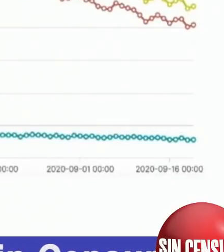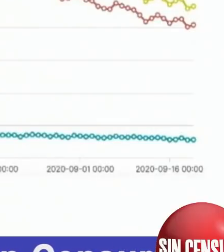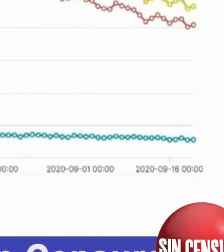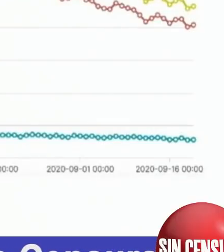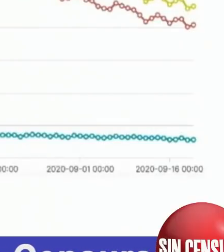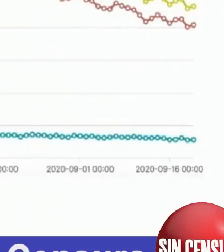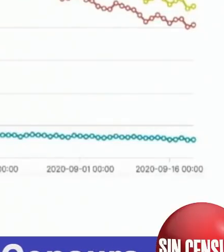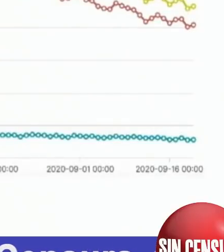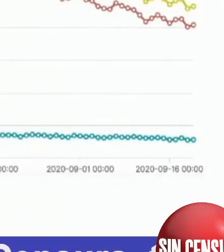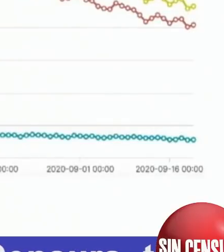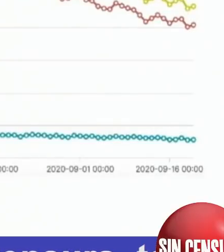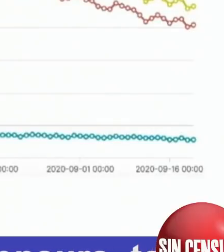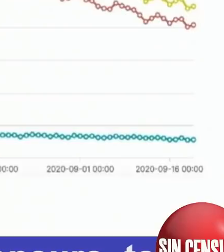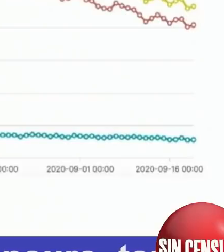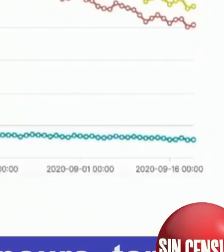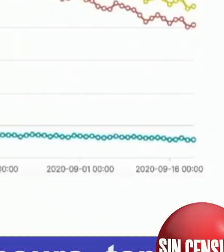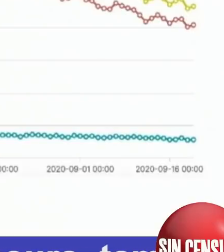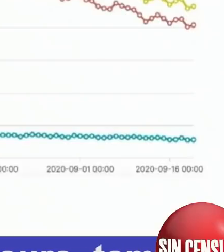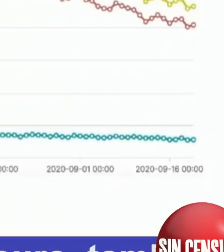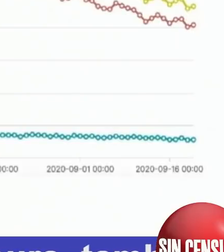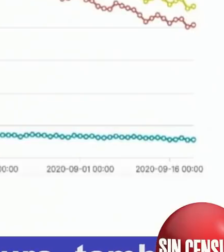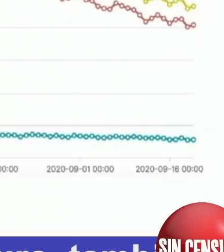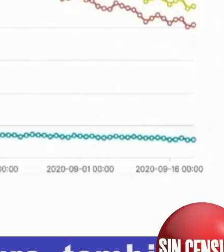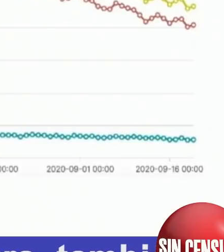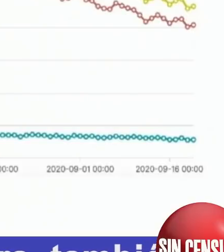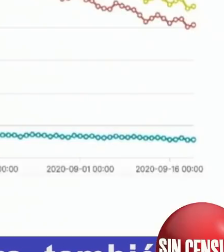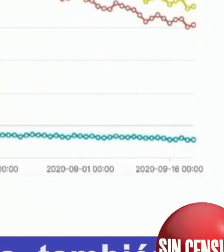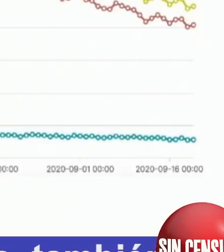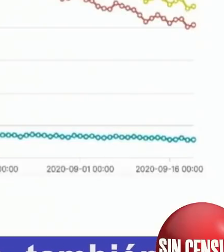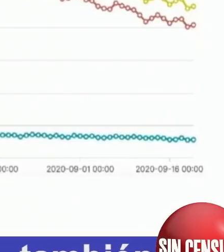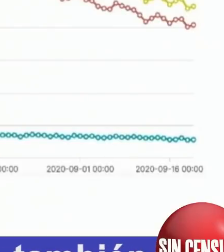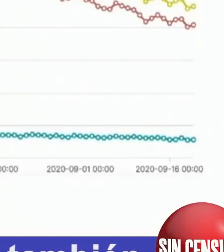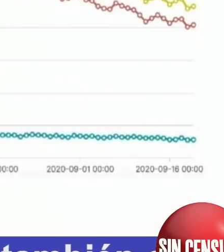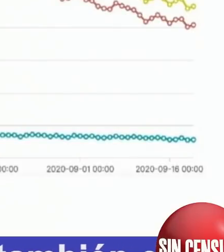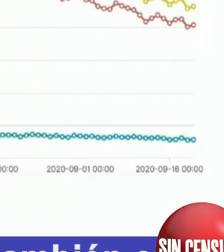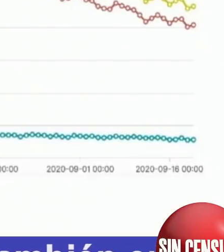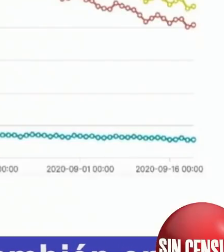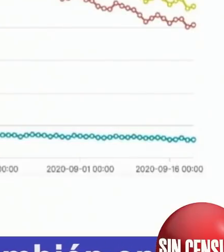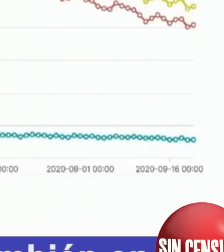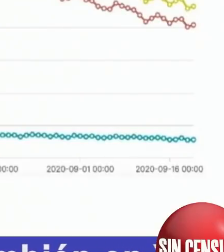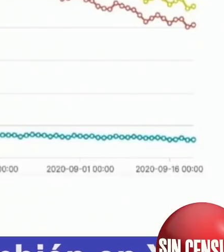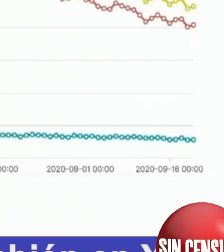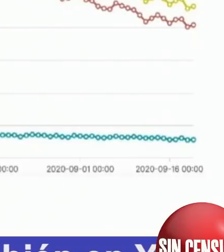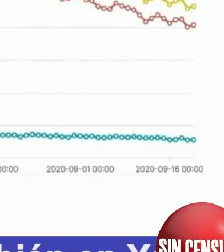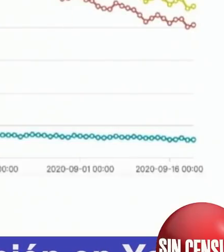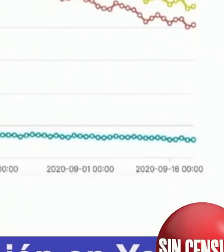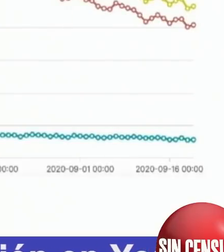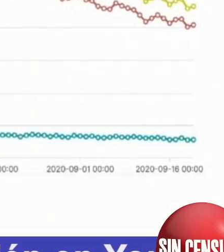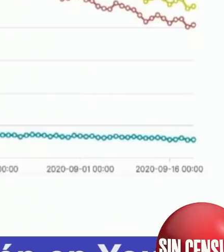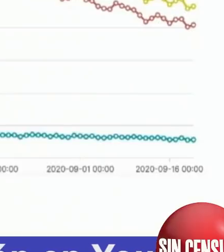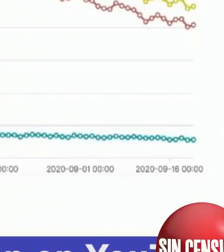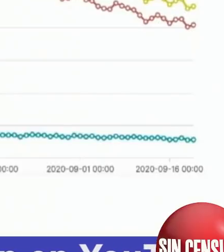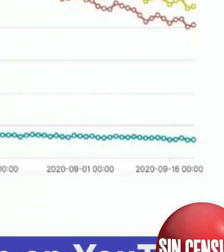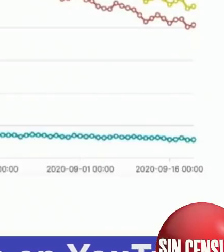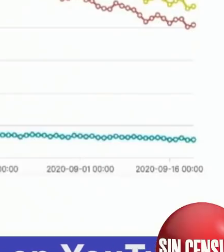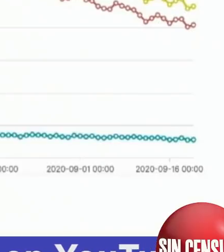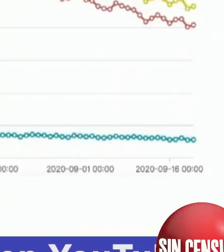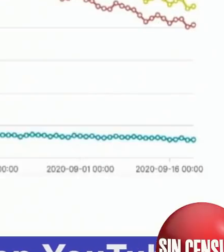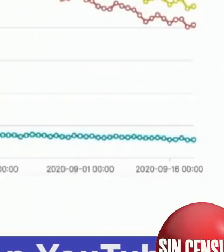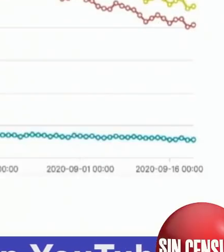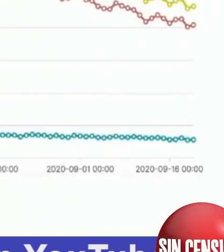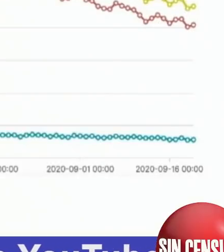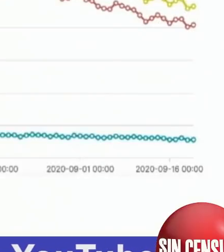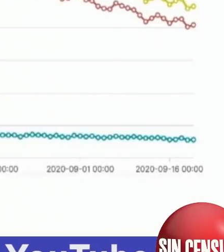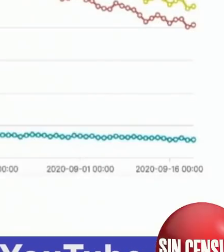las personas hospitalizadas en terapia intensiva. Será difícil visualizar cambios en la mayoría de las gráficas, dado que son una proporción